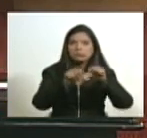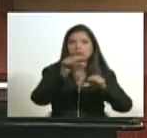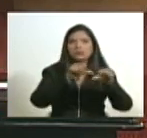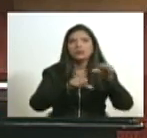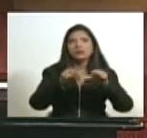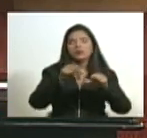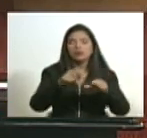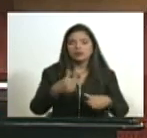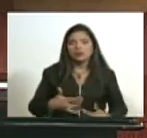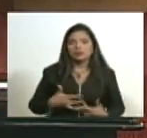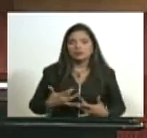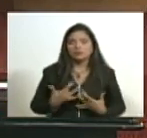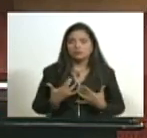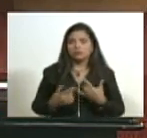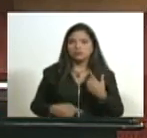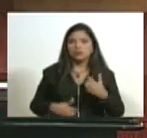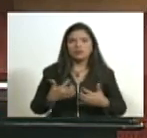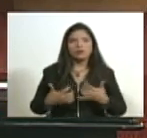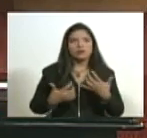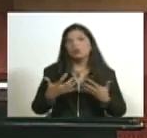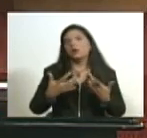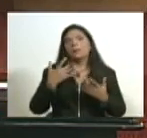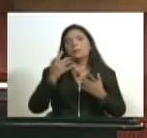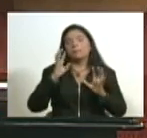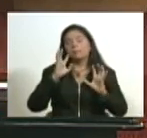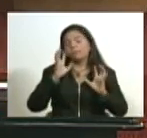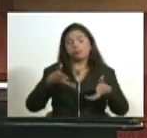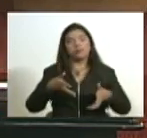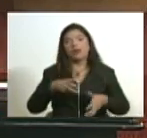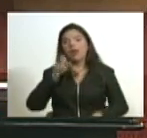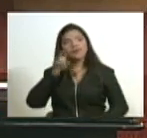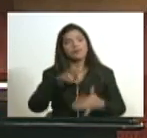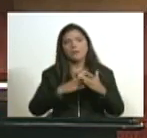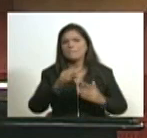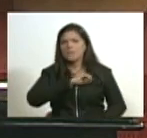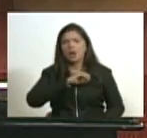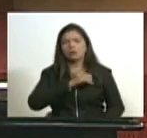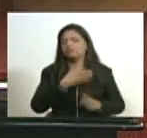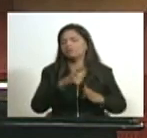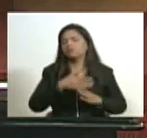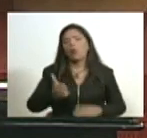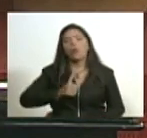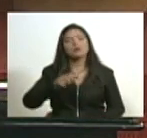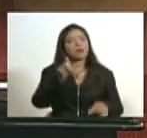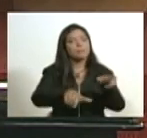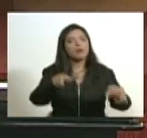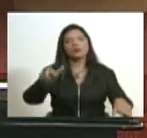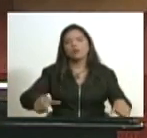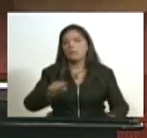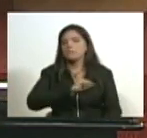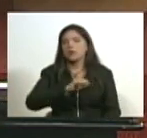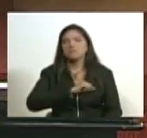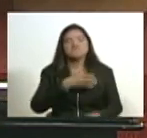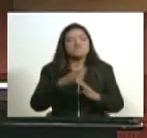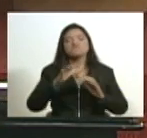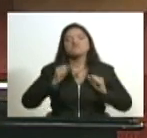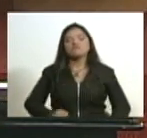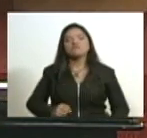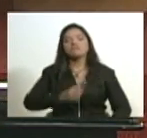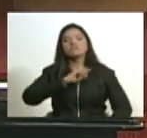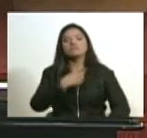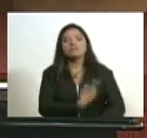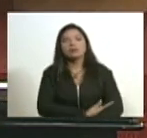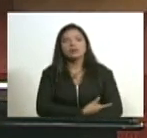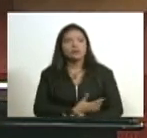éxtasis que hace perder la visión del miedo que pueda tener cualquier ser humano, y van,